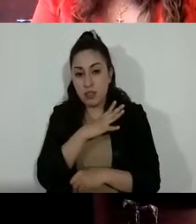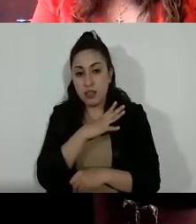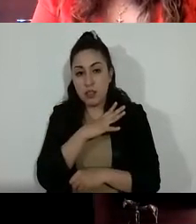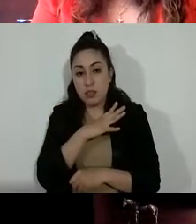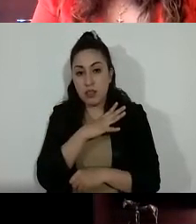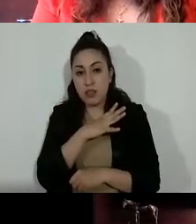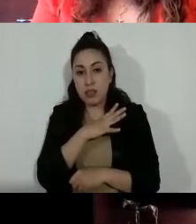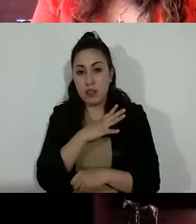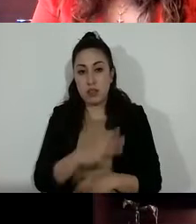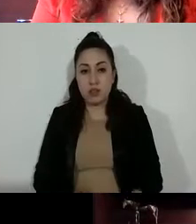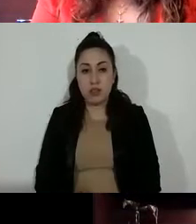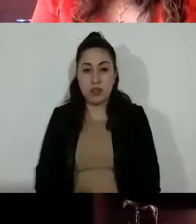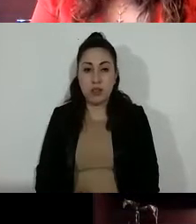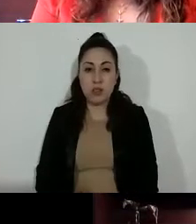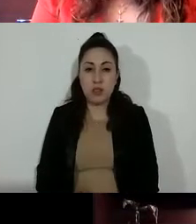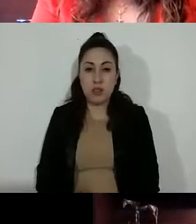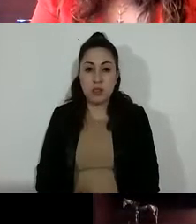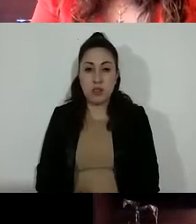a